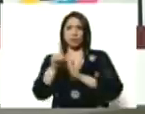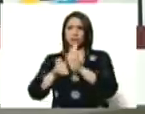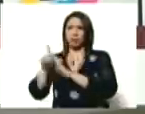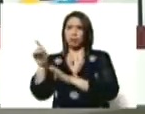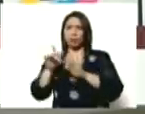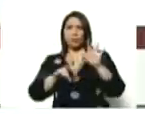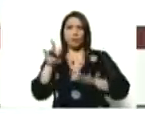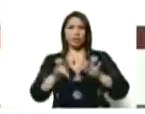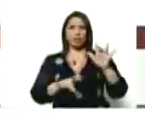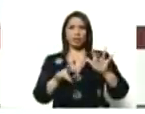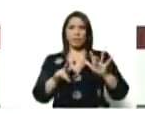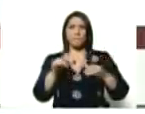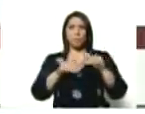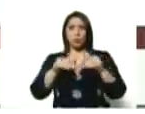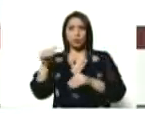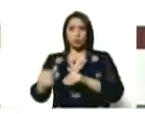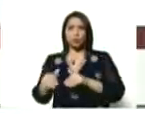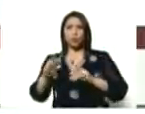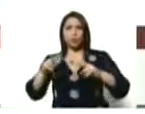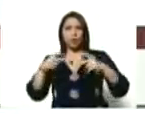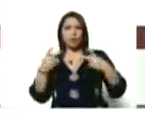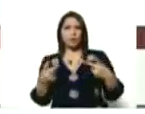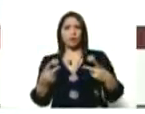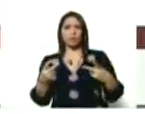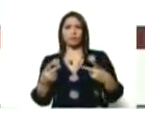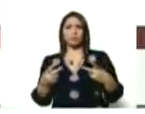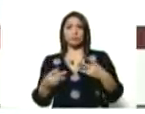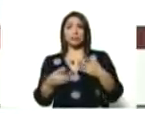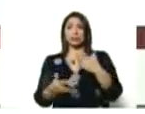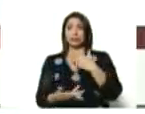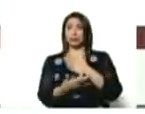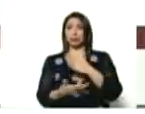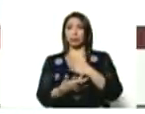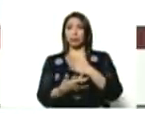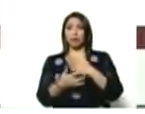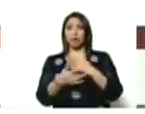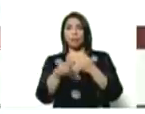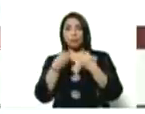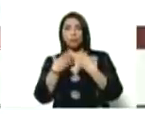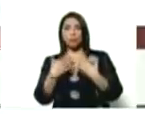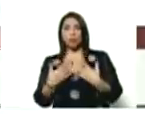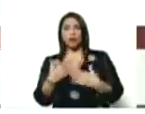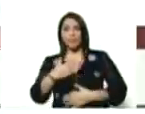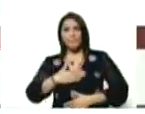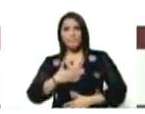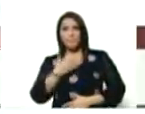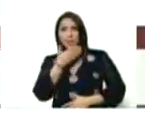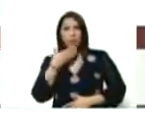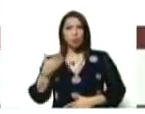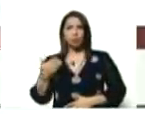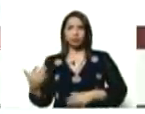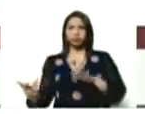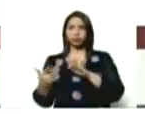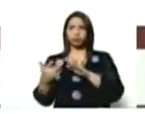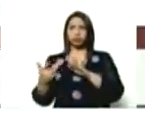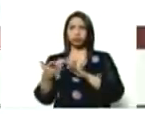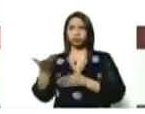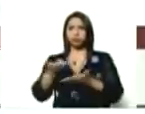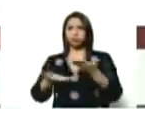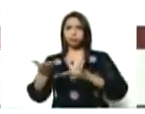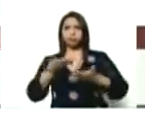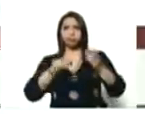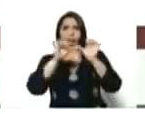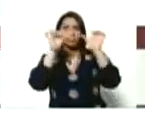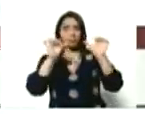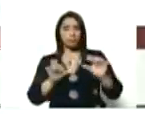votación moderna con tecnología de punta que permitirá mejor interacción entre el elector y el sistema de votación. También